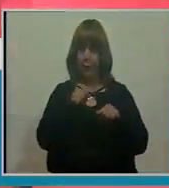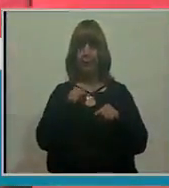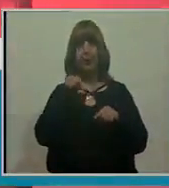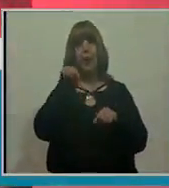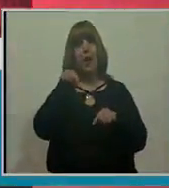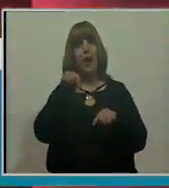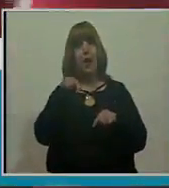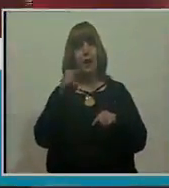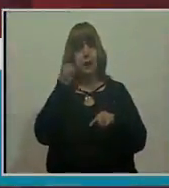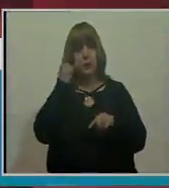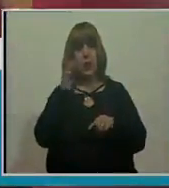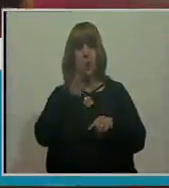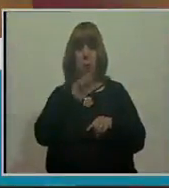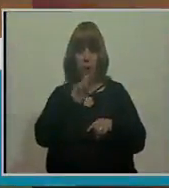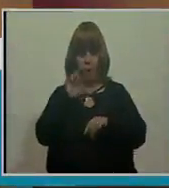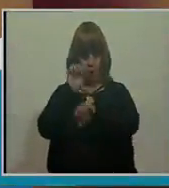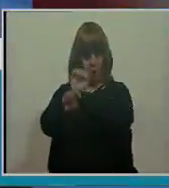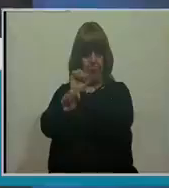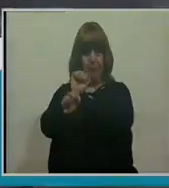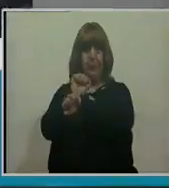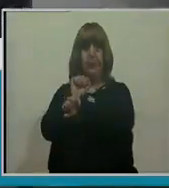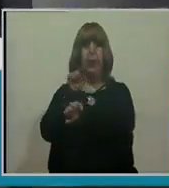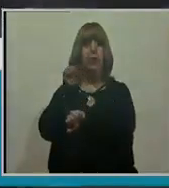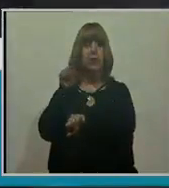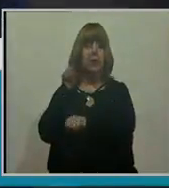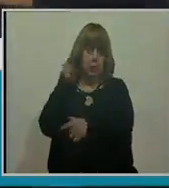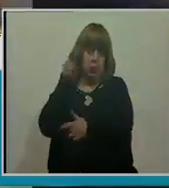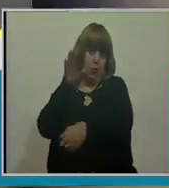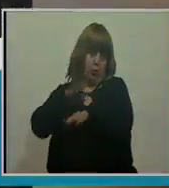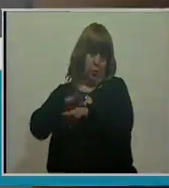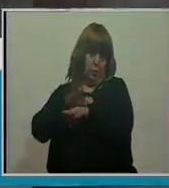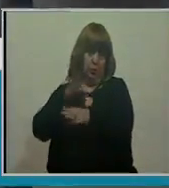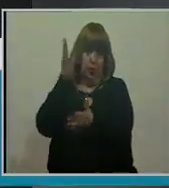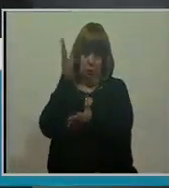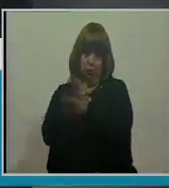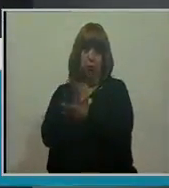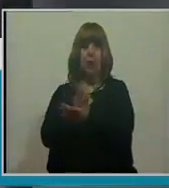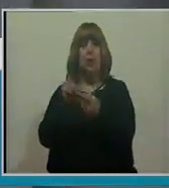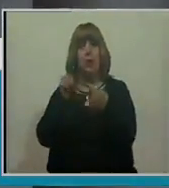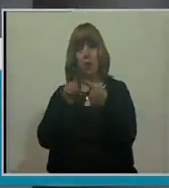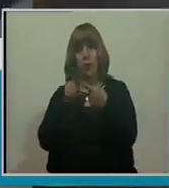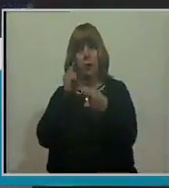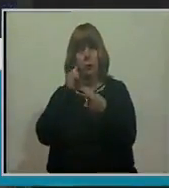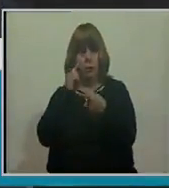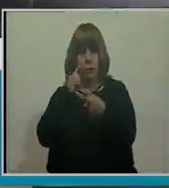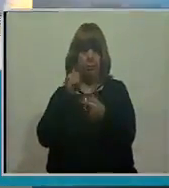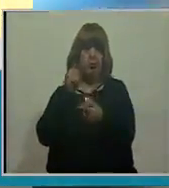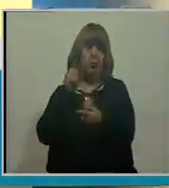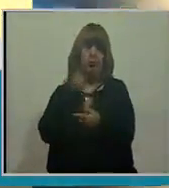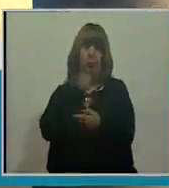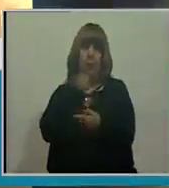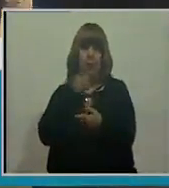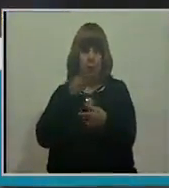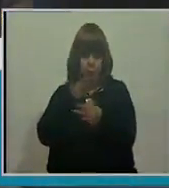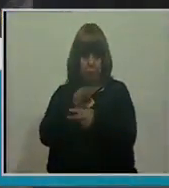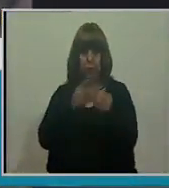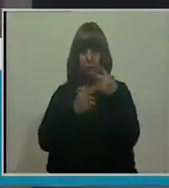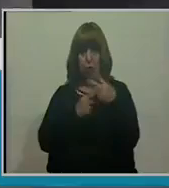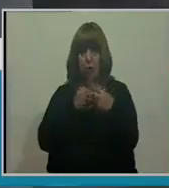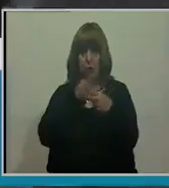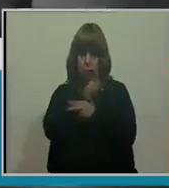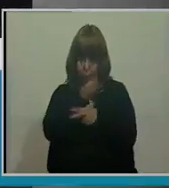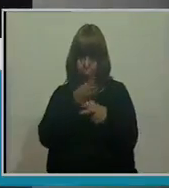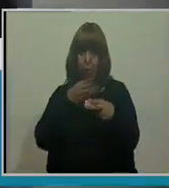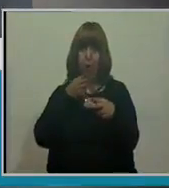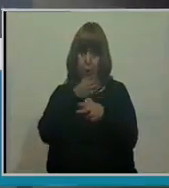se la imputó de homicidio agravado con dolo eventual, una pena durísima de ser